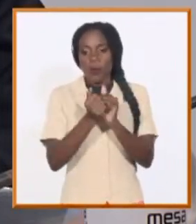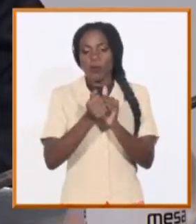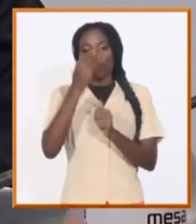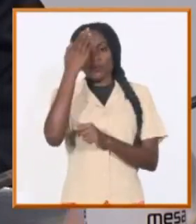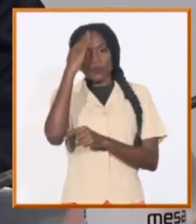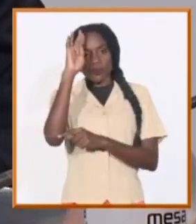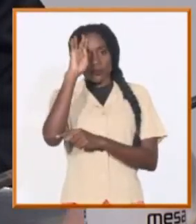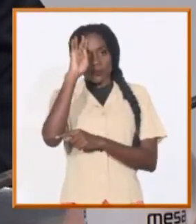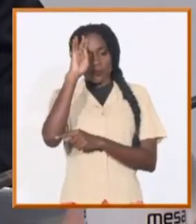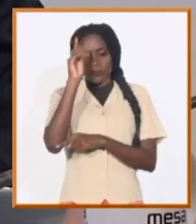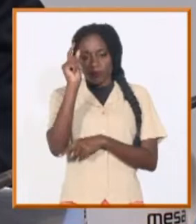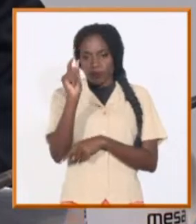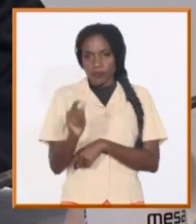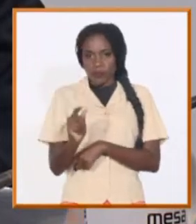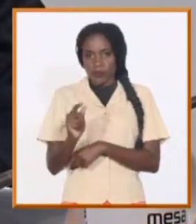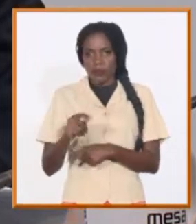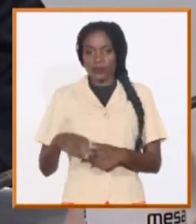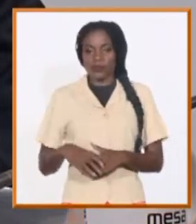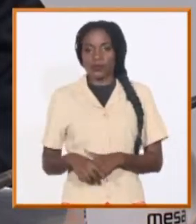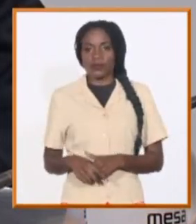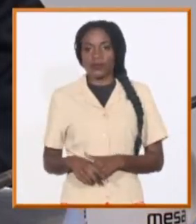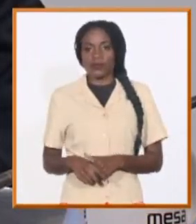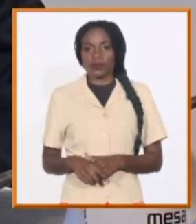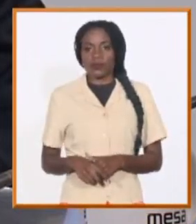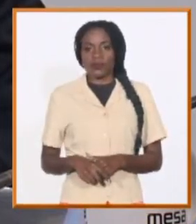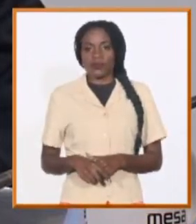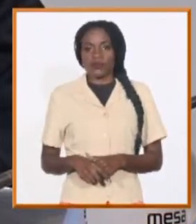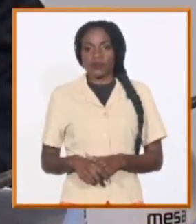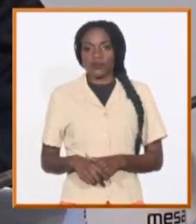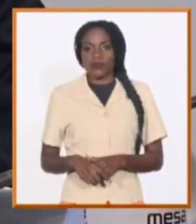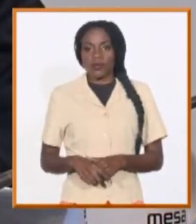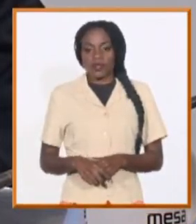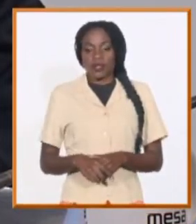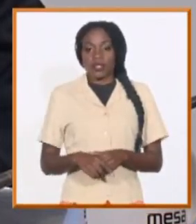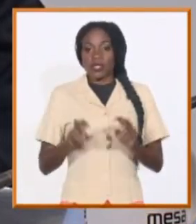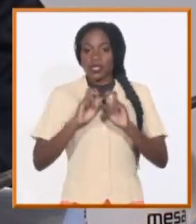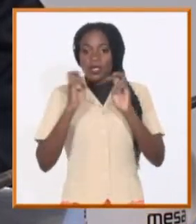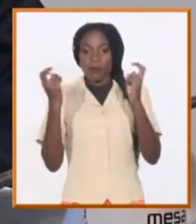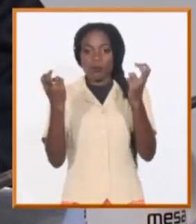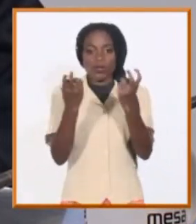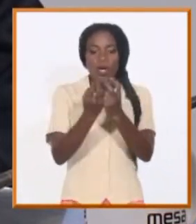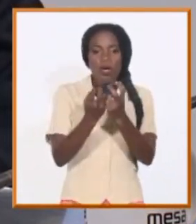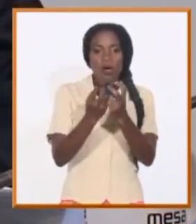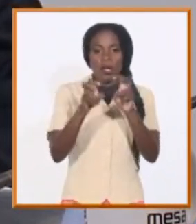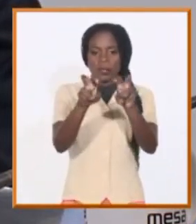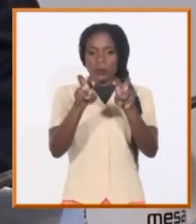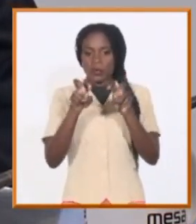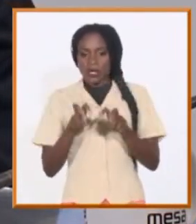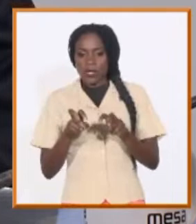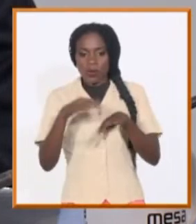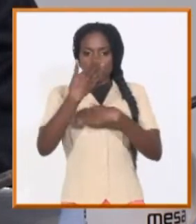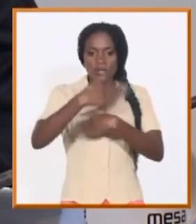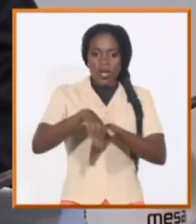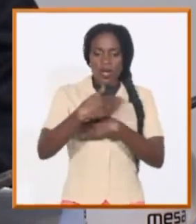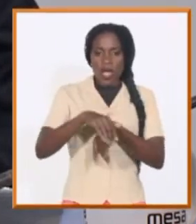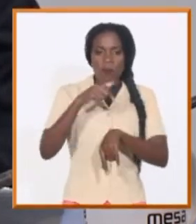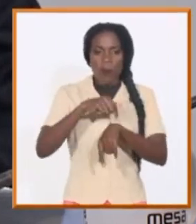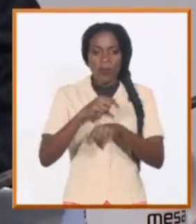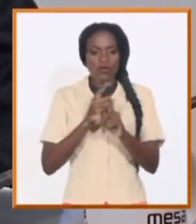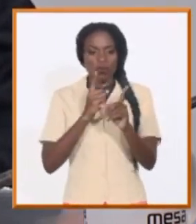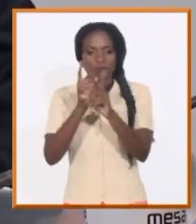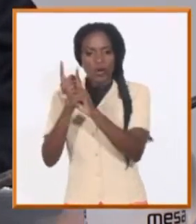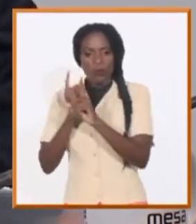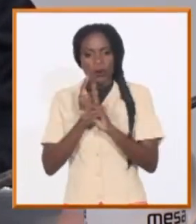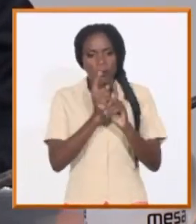cubanos. Angélica nos puede constatar eso después, ¿eh? En las gradas, en los estadios, en las calles, en los encuentros que se sostuvieron con el